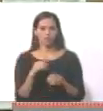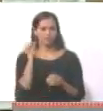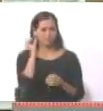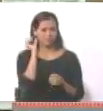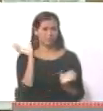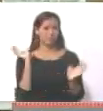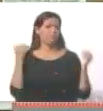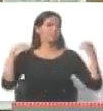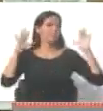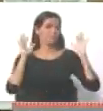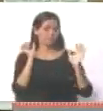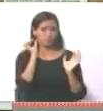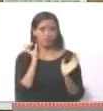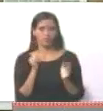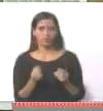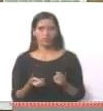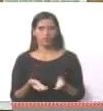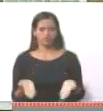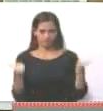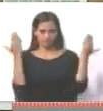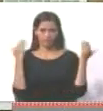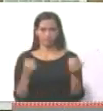Una tal. Levántese, muchacho.